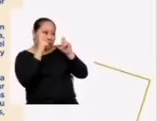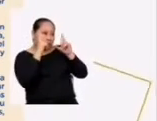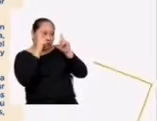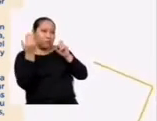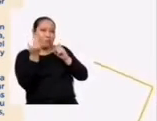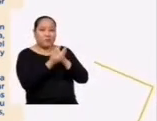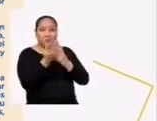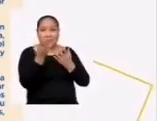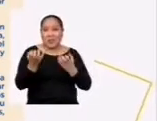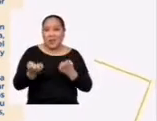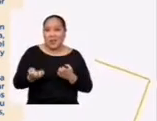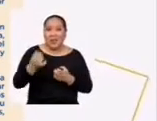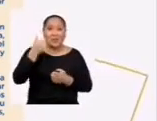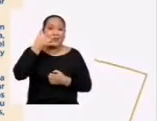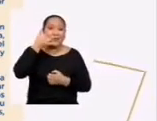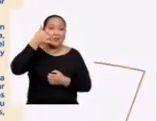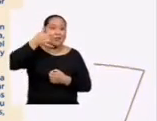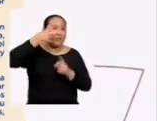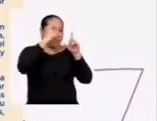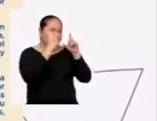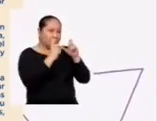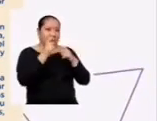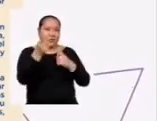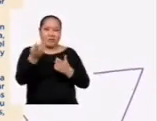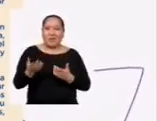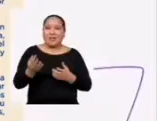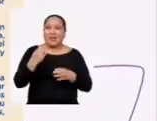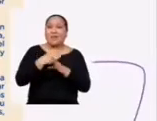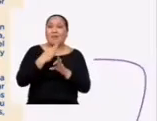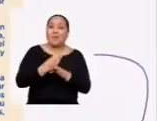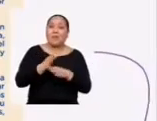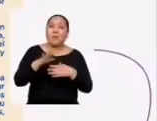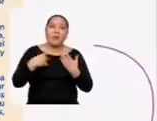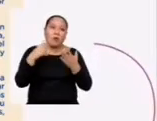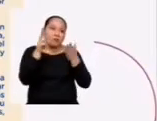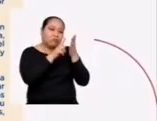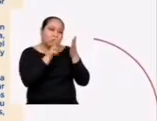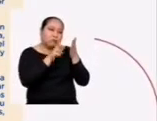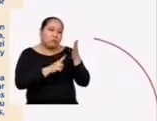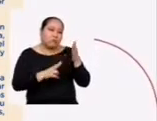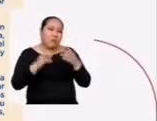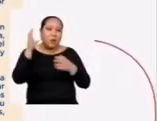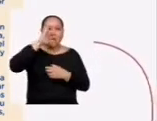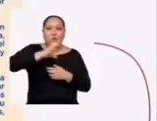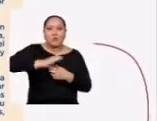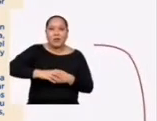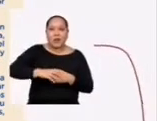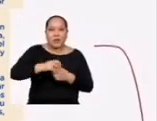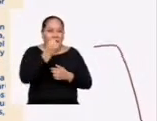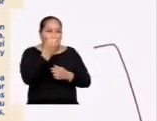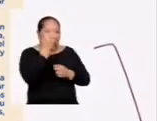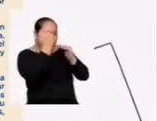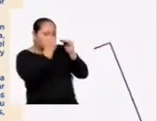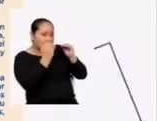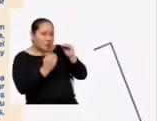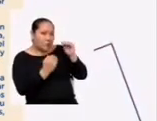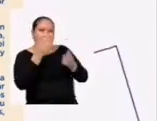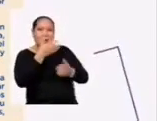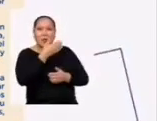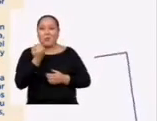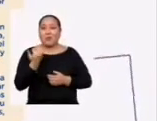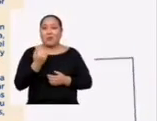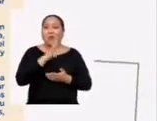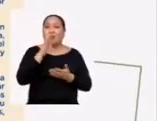una foto si tienen un teléfono a la mano. De esa manera pueden ustedes leerlo y buscar si hay más aspectos por mejorar.